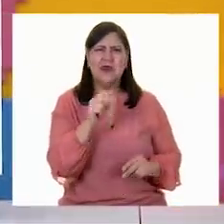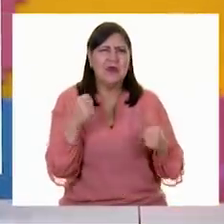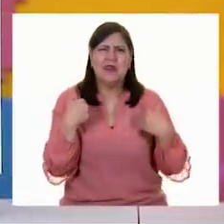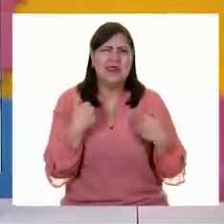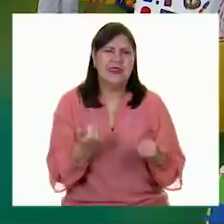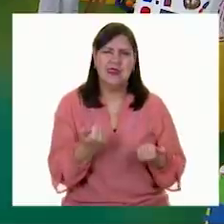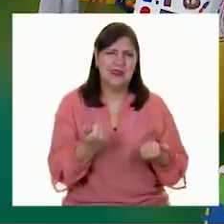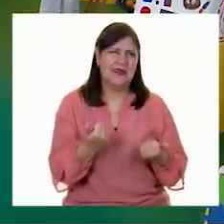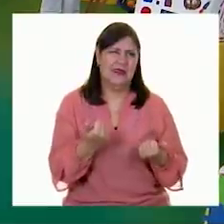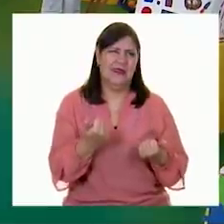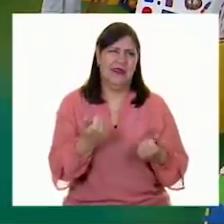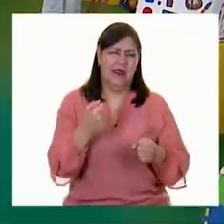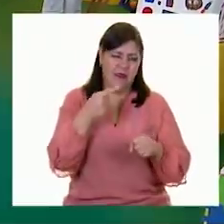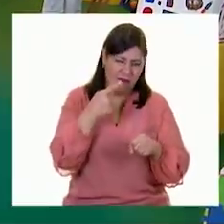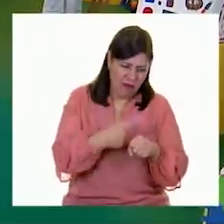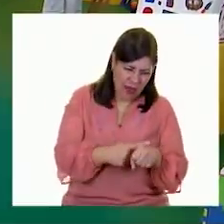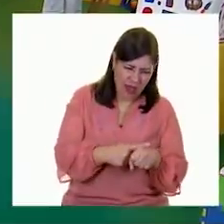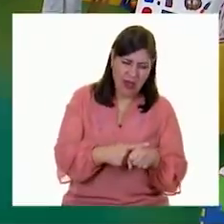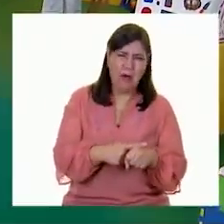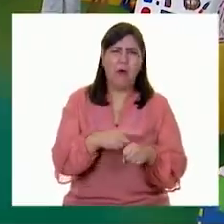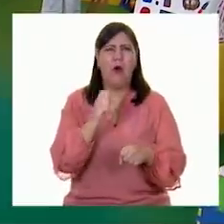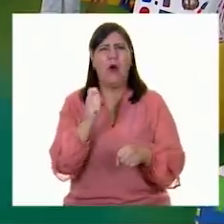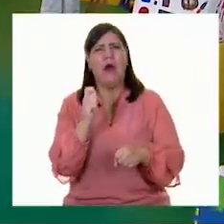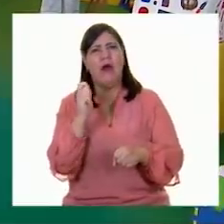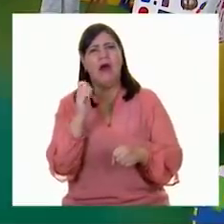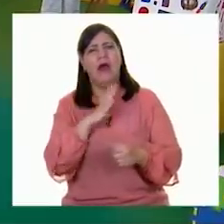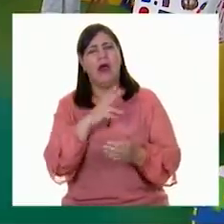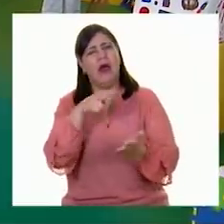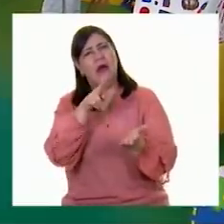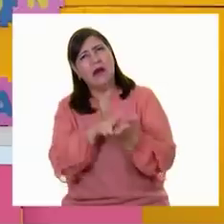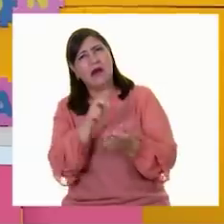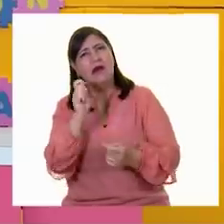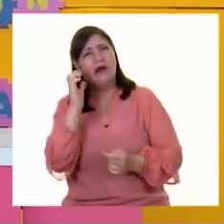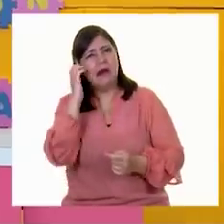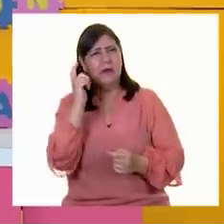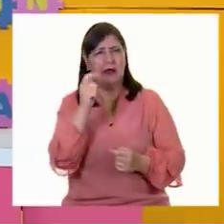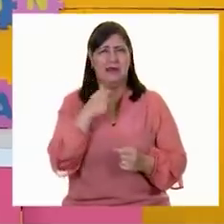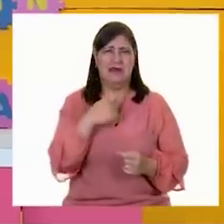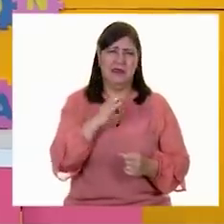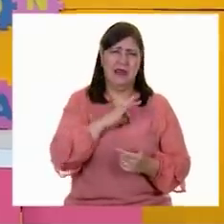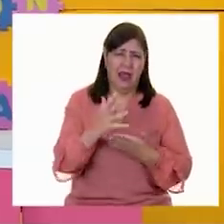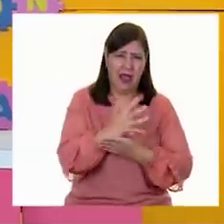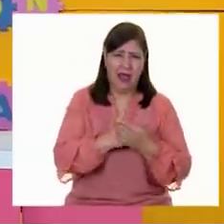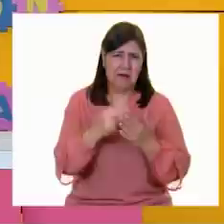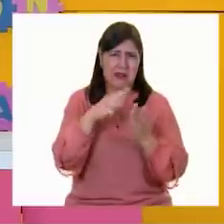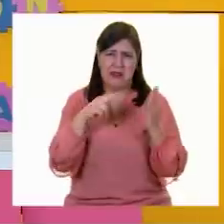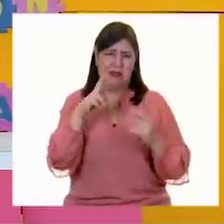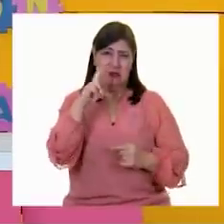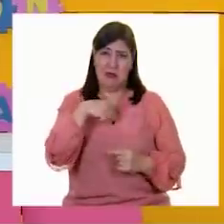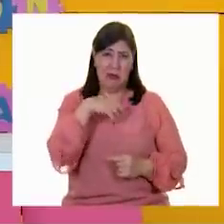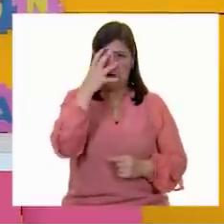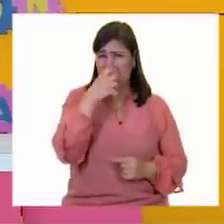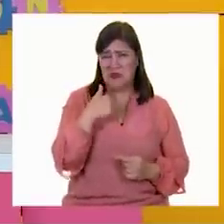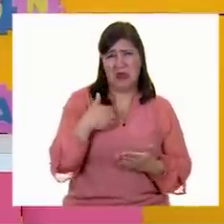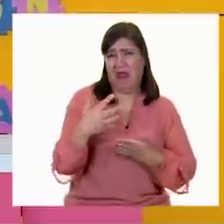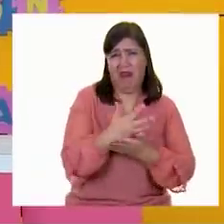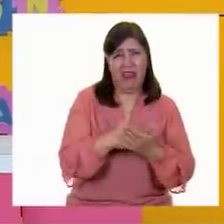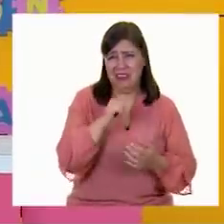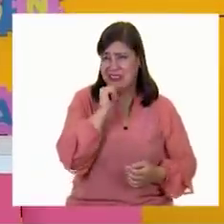cómo alguien enfermo y en cama puede tener ánimos para pintar. Yo cuando estoy triste no tengo ganas de hacer